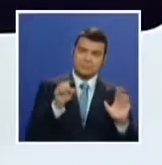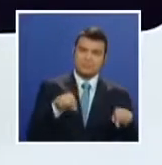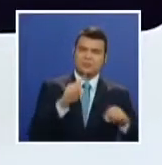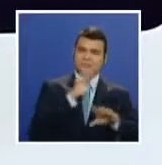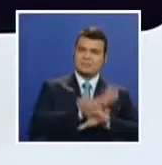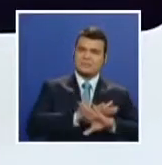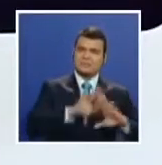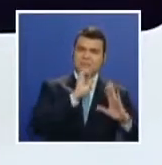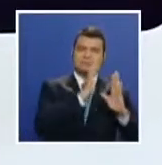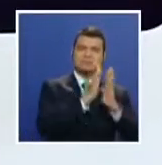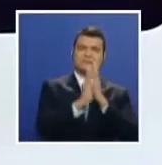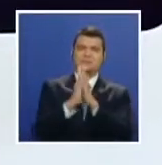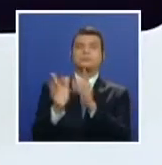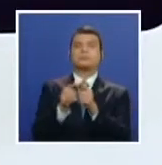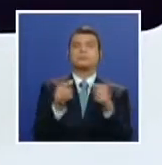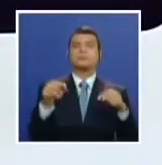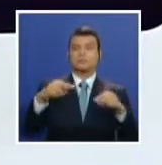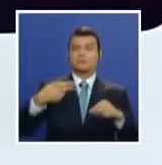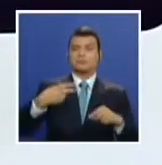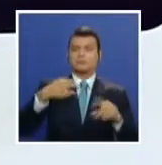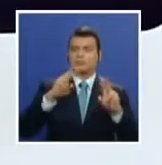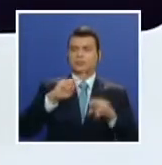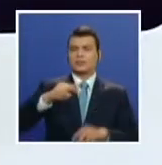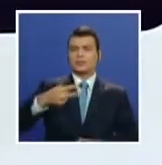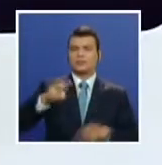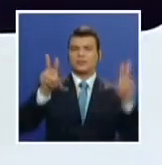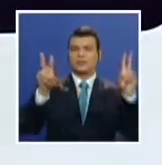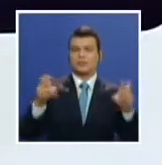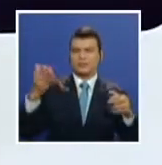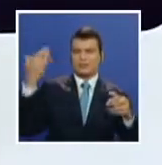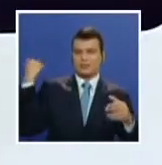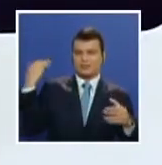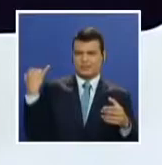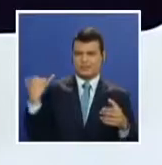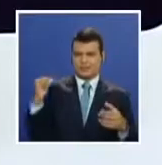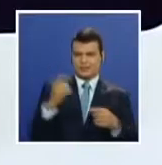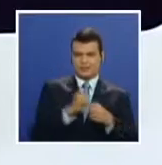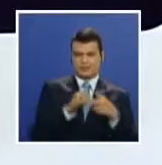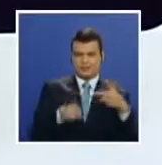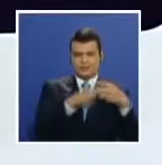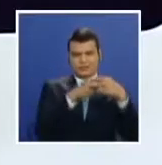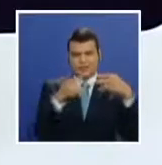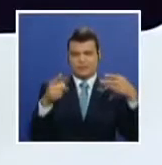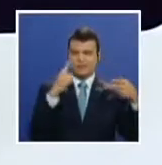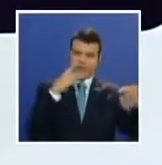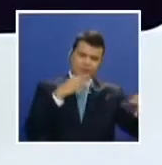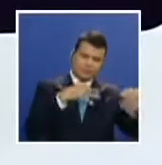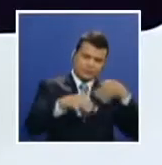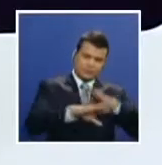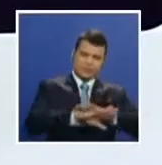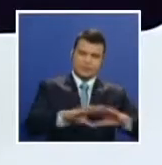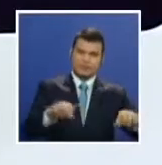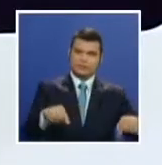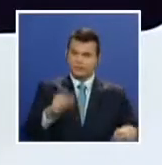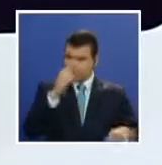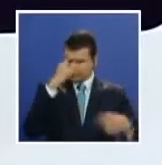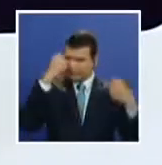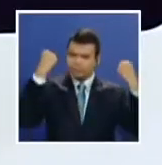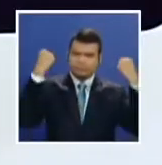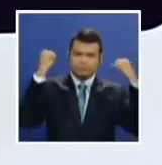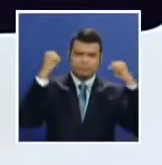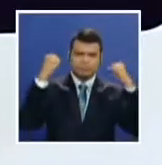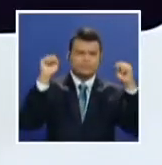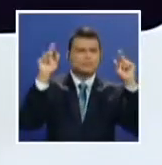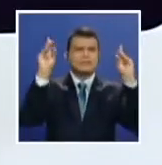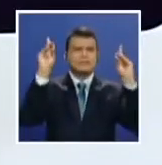en economía hd tendremos la segunda parte de un tema que abordamos la semana pasada en el que hemos quedado preocupados frente a decisiones que